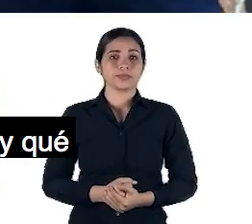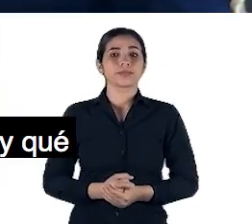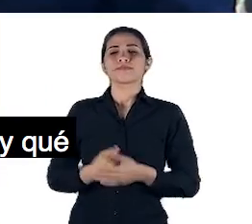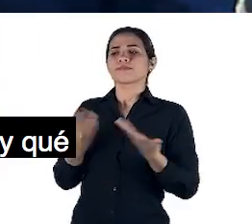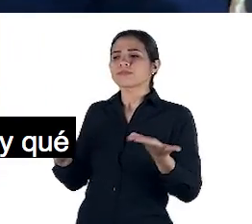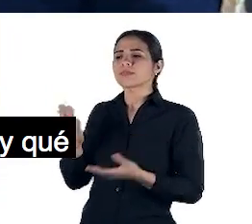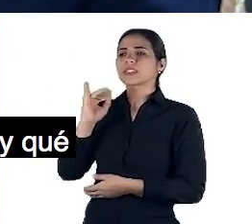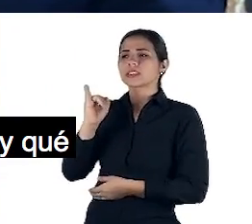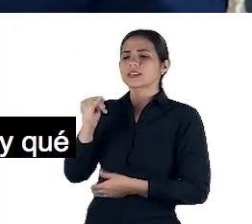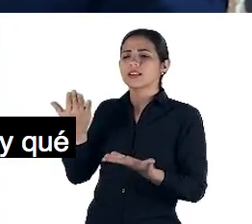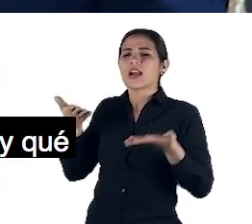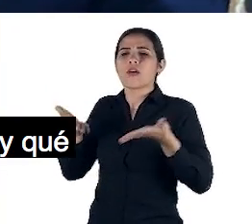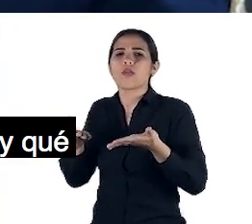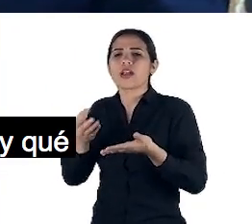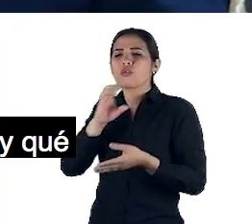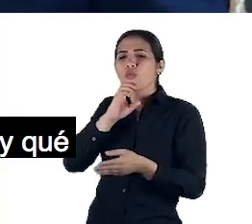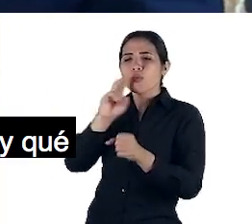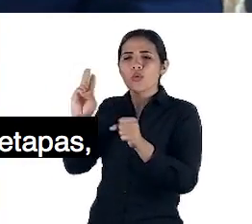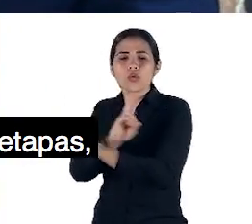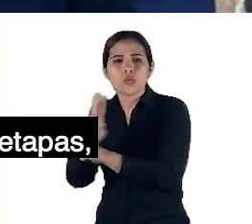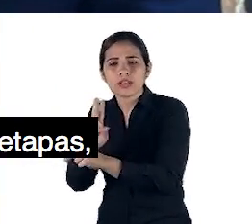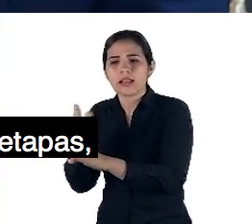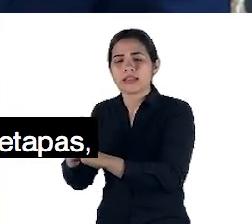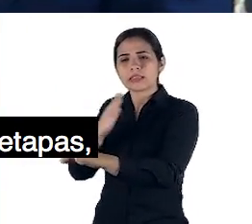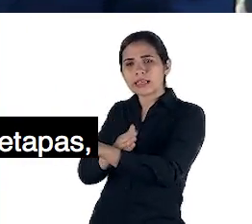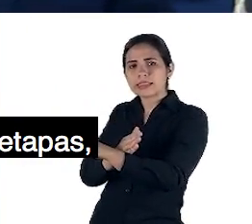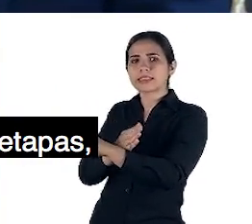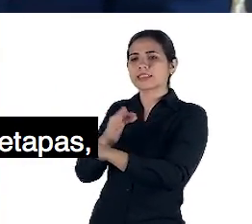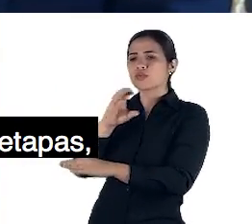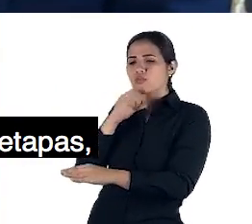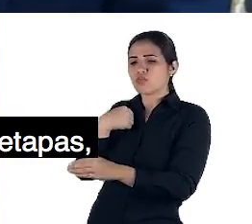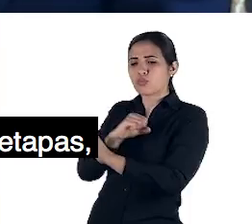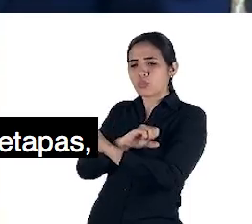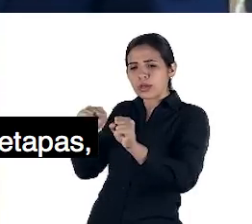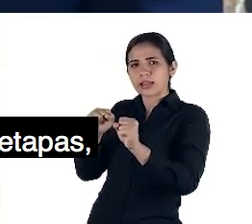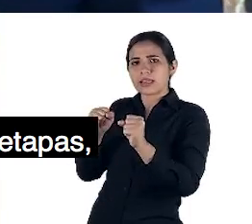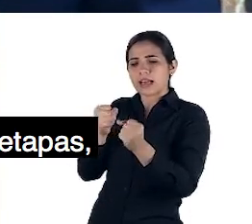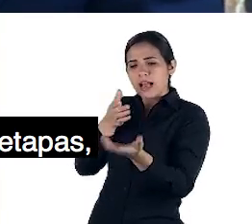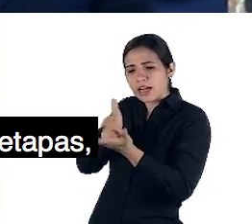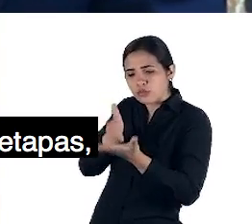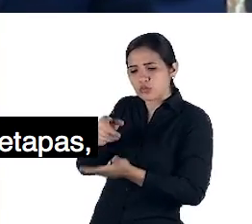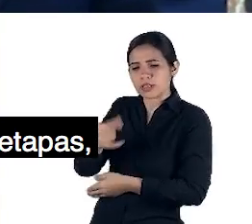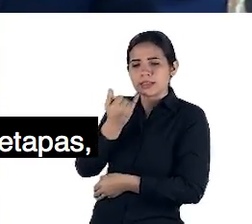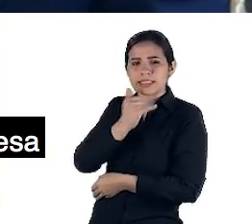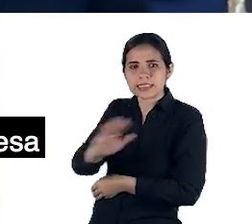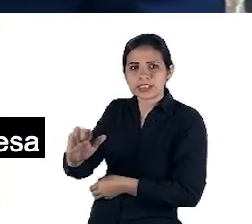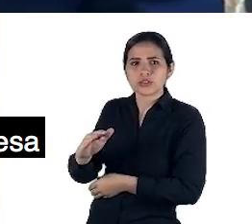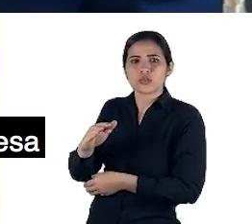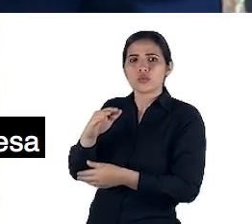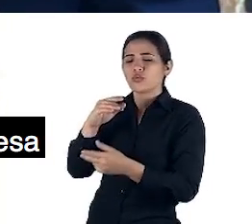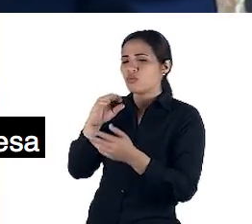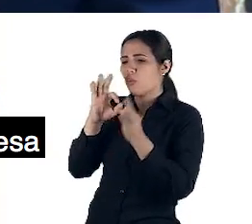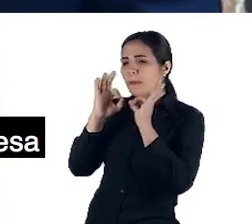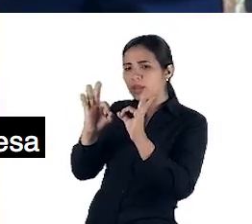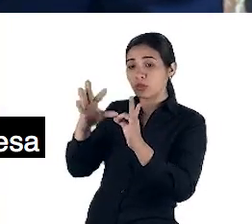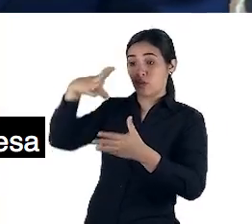poquito del cuidado y la prevención y qué herramientas tenemos que darle a nuestros chicos en las tres etapas. Porque cuando están en